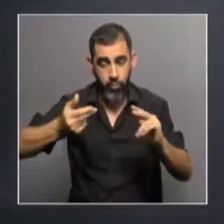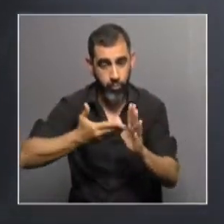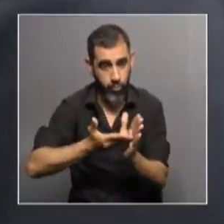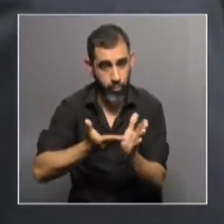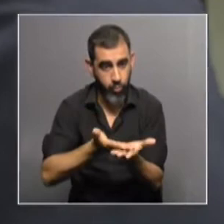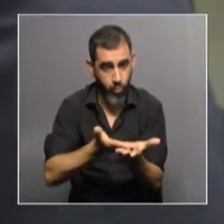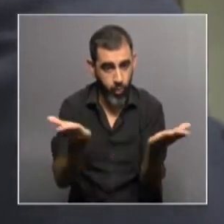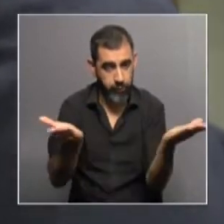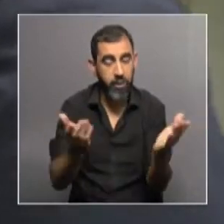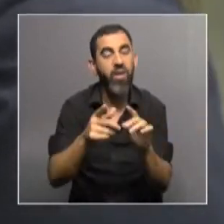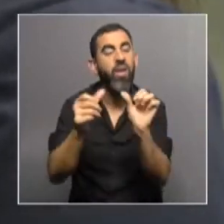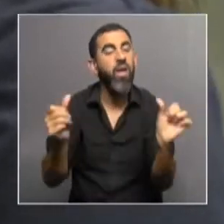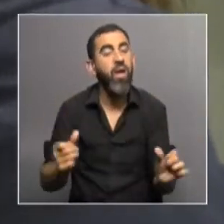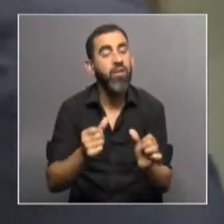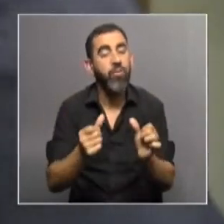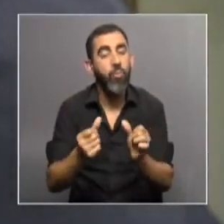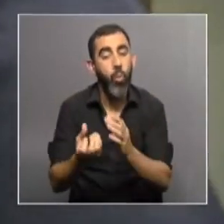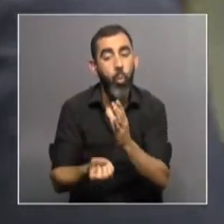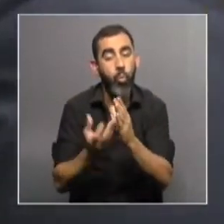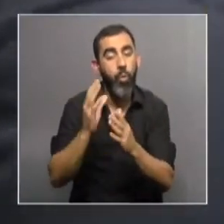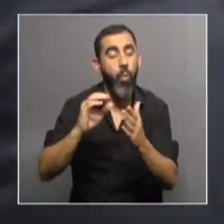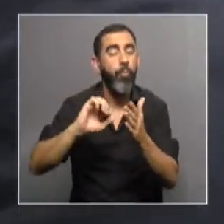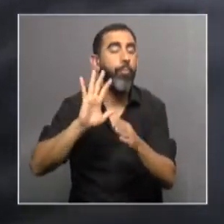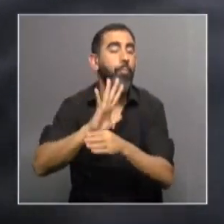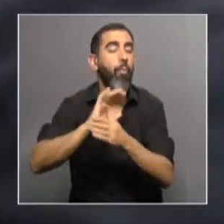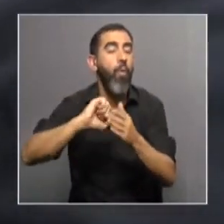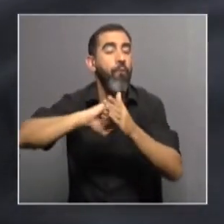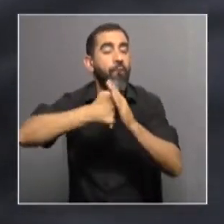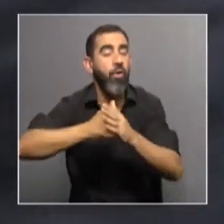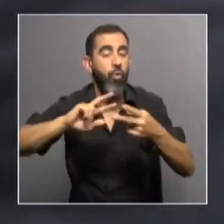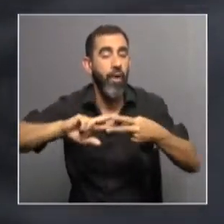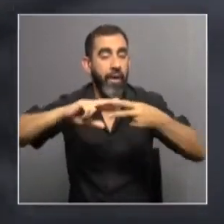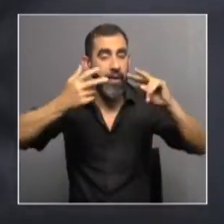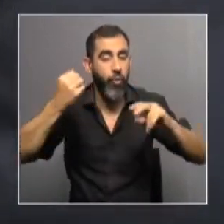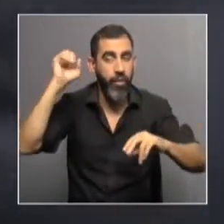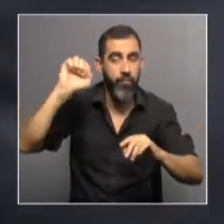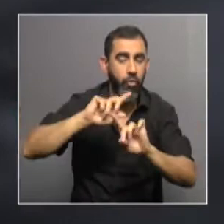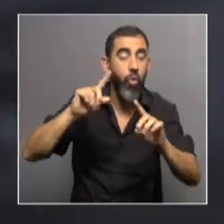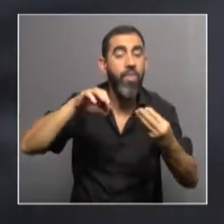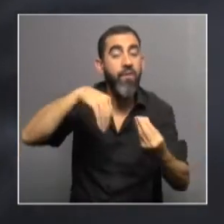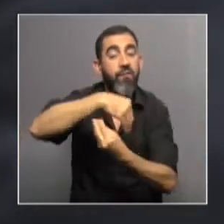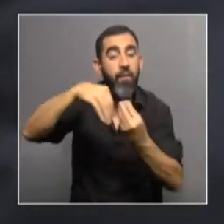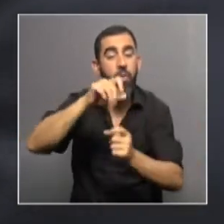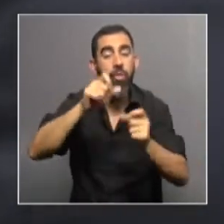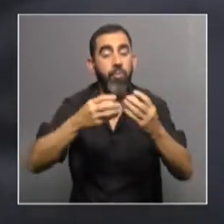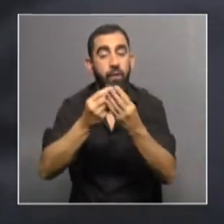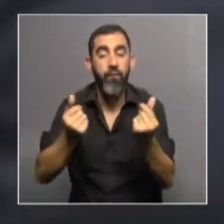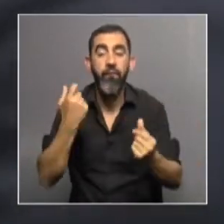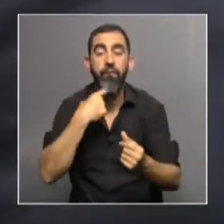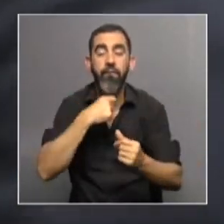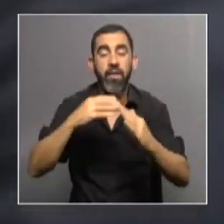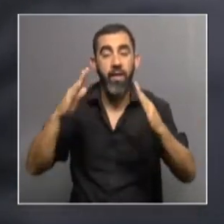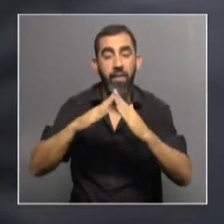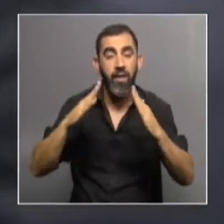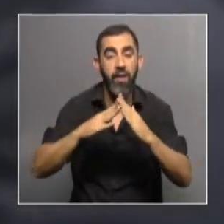y allí lo que nosotros hacemos es crear un banco genético no criminal sino de familiares de personas ausentes